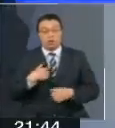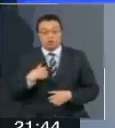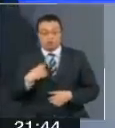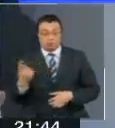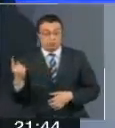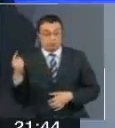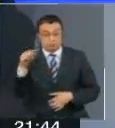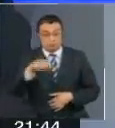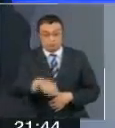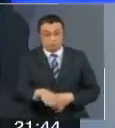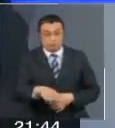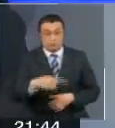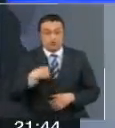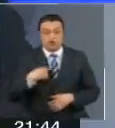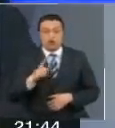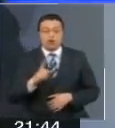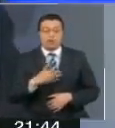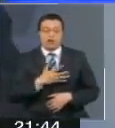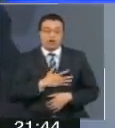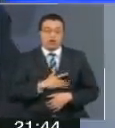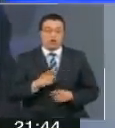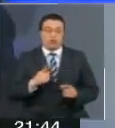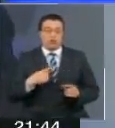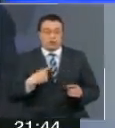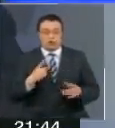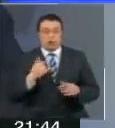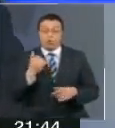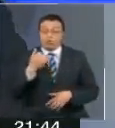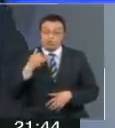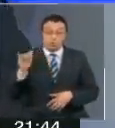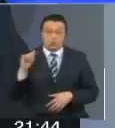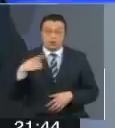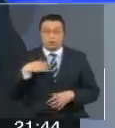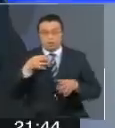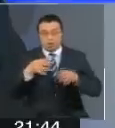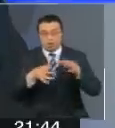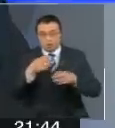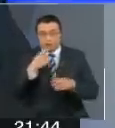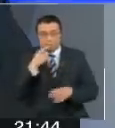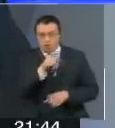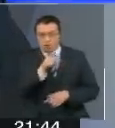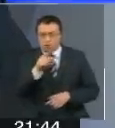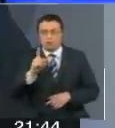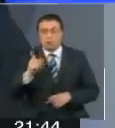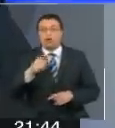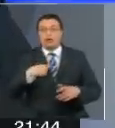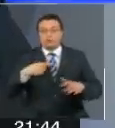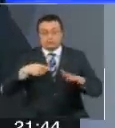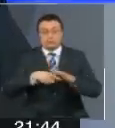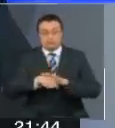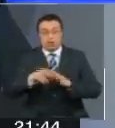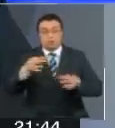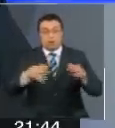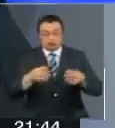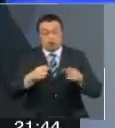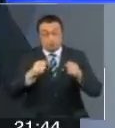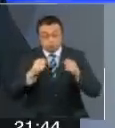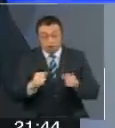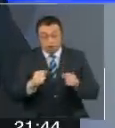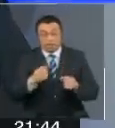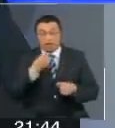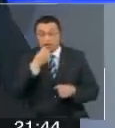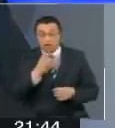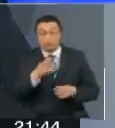llegar, ni me gusta, ni lo he hecho nunca, juzgar a nadie. Yo intervengo en política cuando puedo,